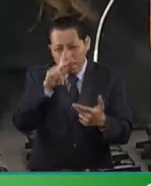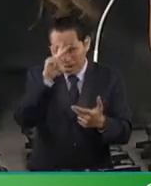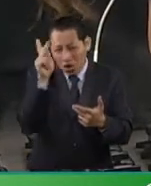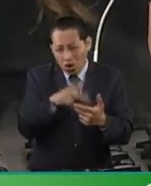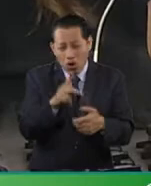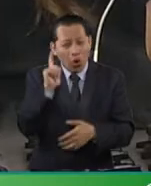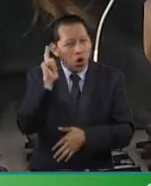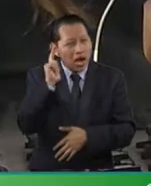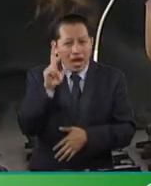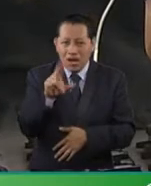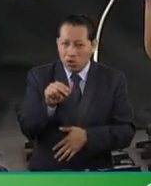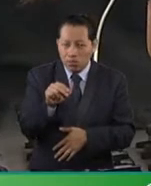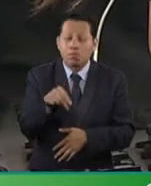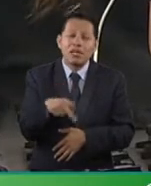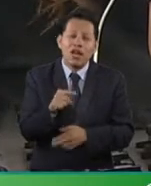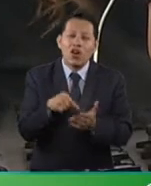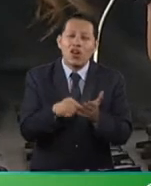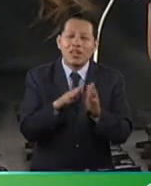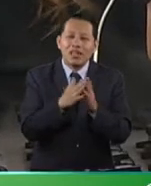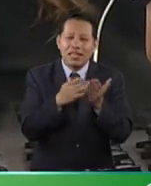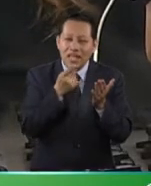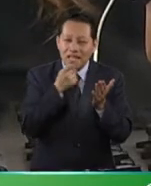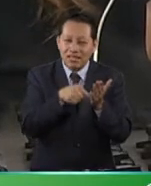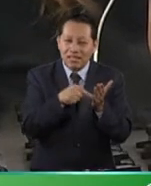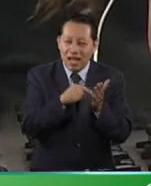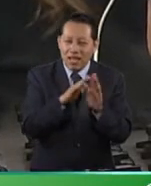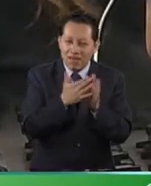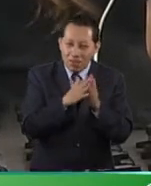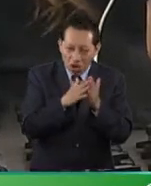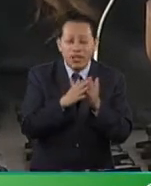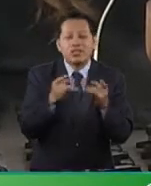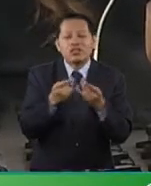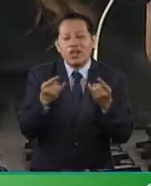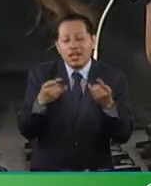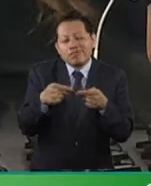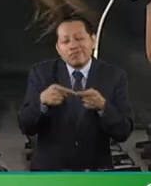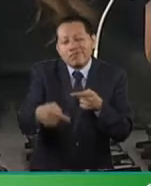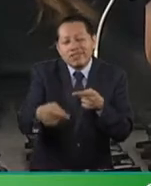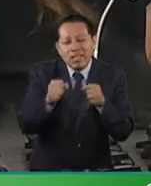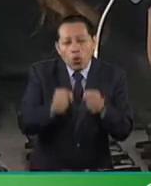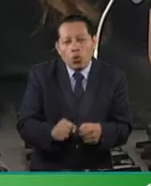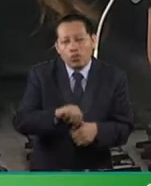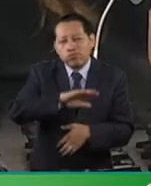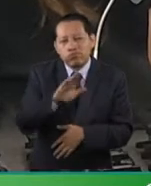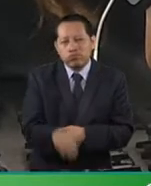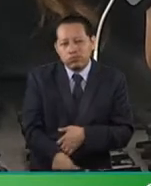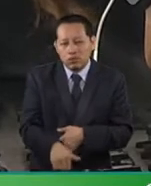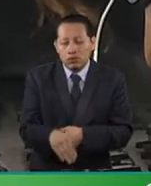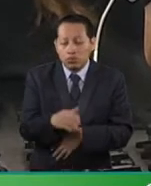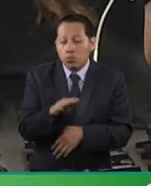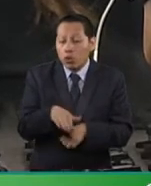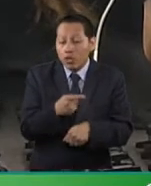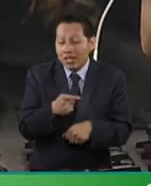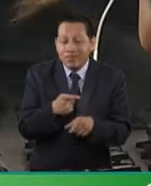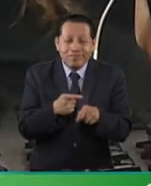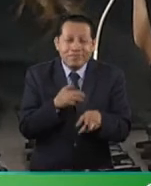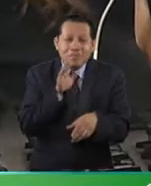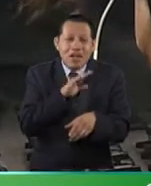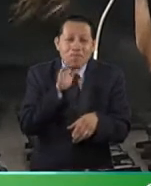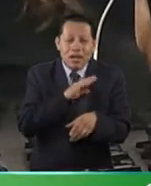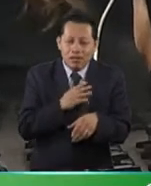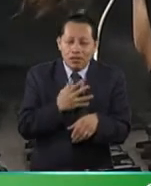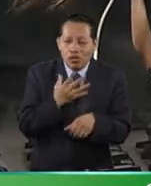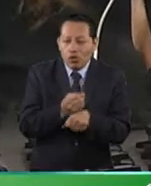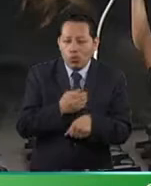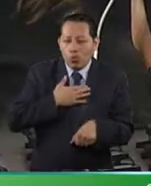como lo dice el libro es una crónica de una Muerte anunciada no habrá oportunidad de hacer justicia en lo justiciable pueden